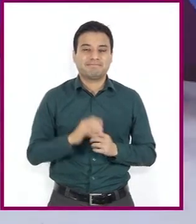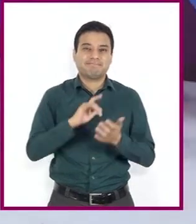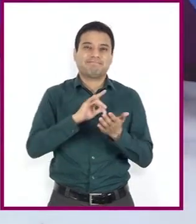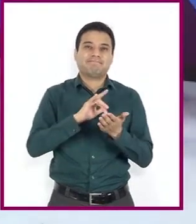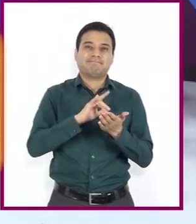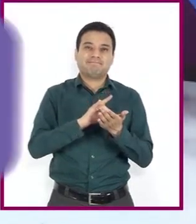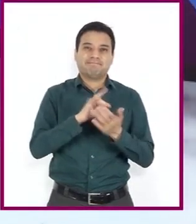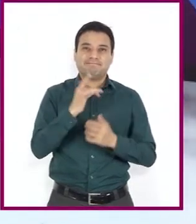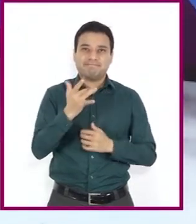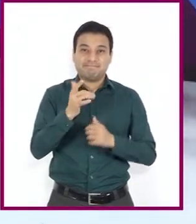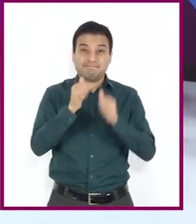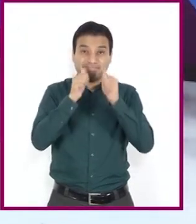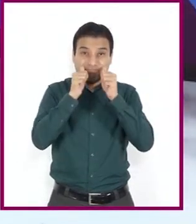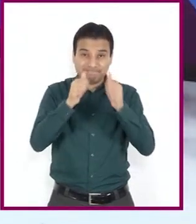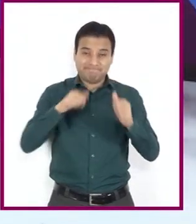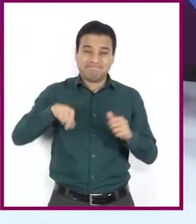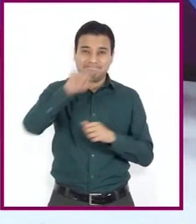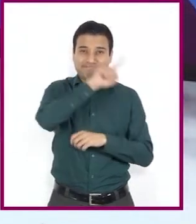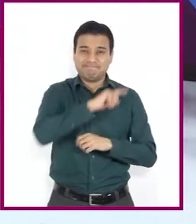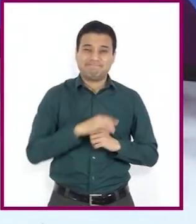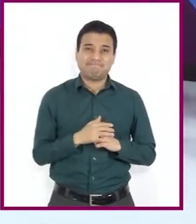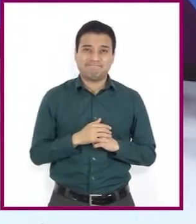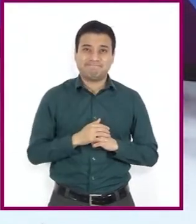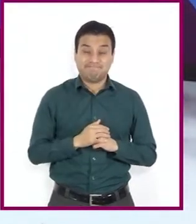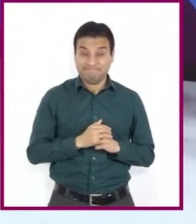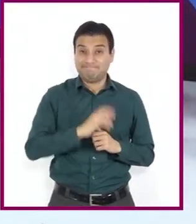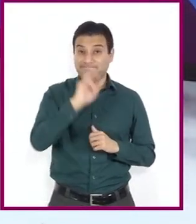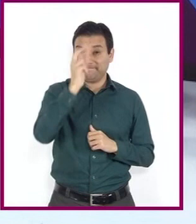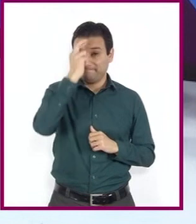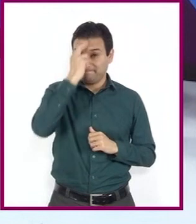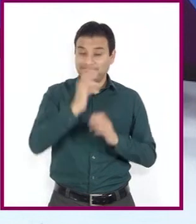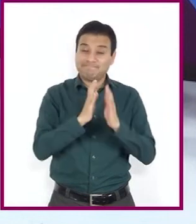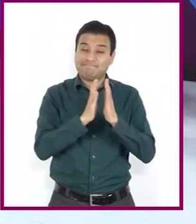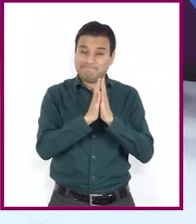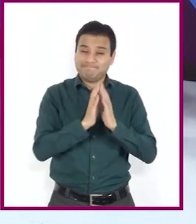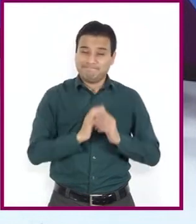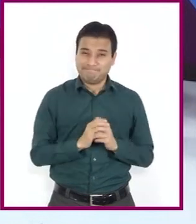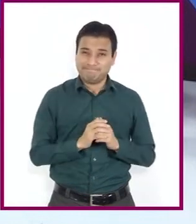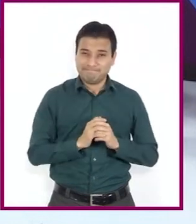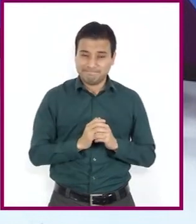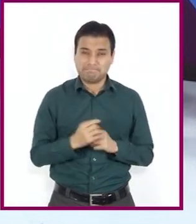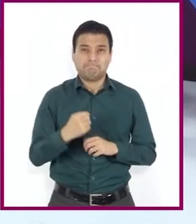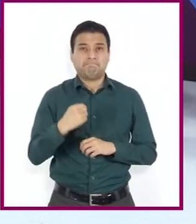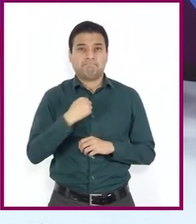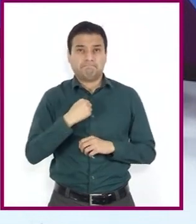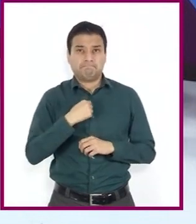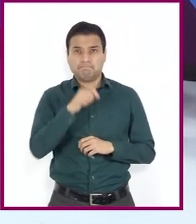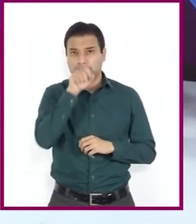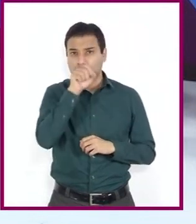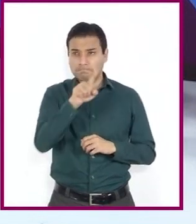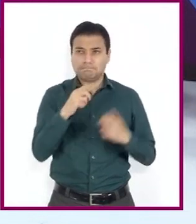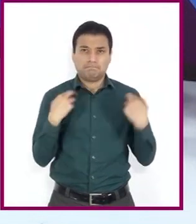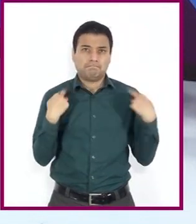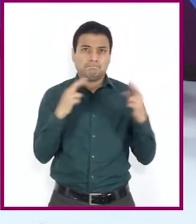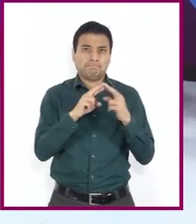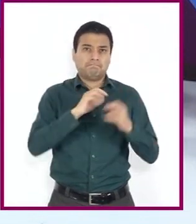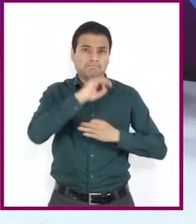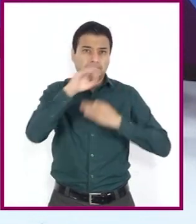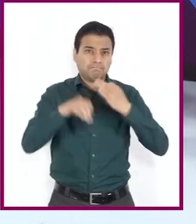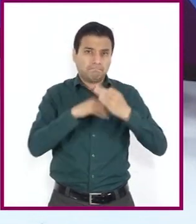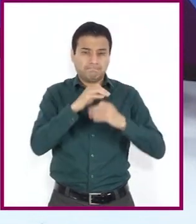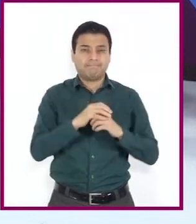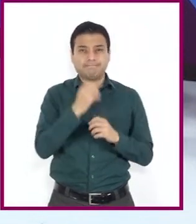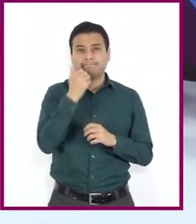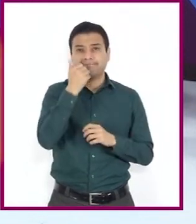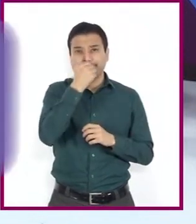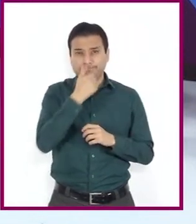Agradezco mucho la atención de todos ustedes y les recuerdo que para mí, al igual que para todos sus maestros, nuestros